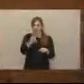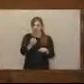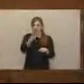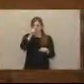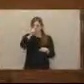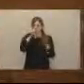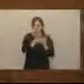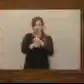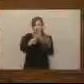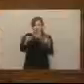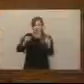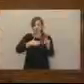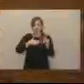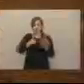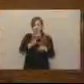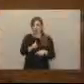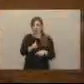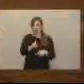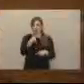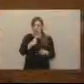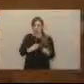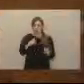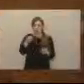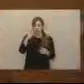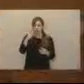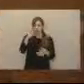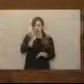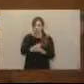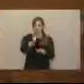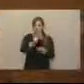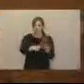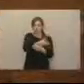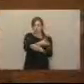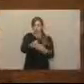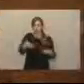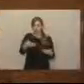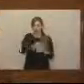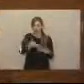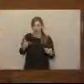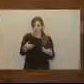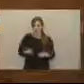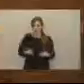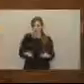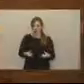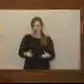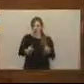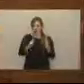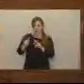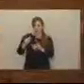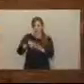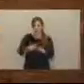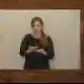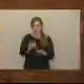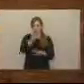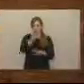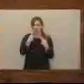como medio propio acaba de realizar en mayo otra vez contratos millonarios en materia de telecomunicaciones. Por lo tanto, señorías,